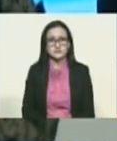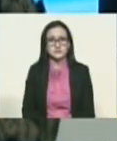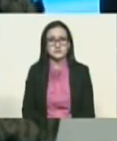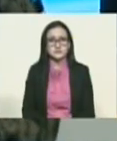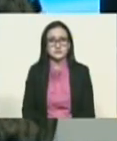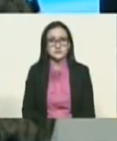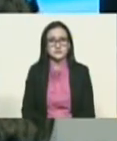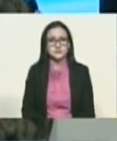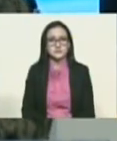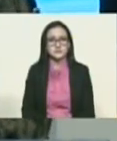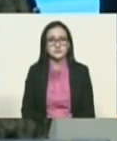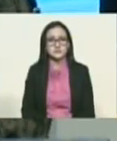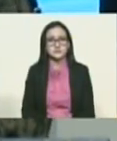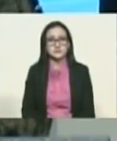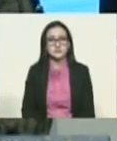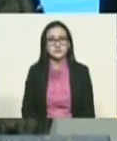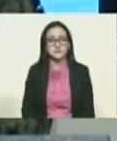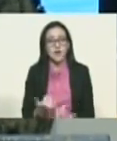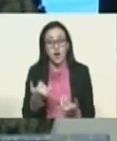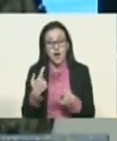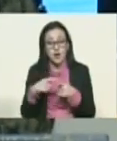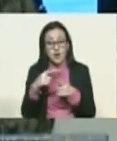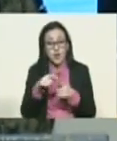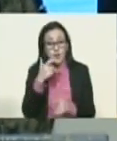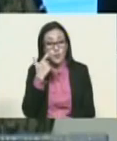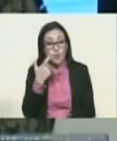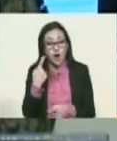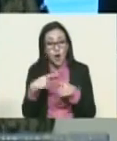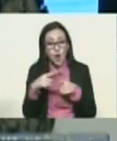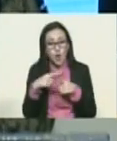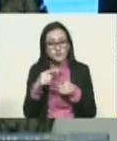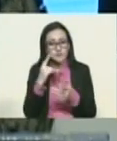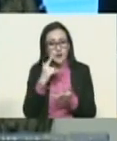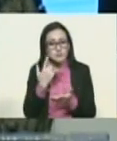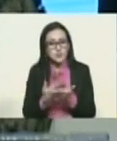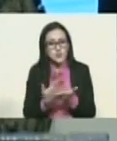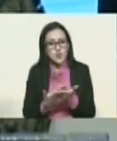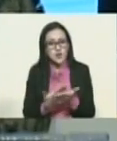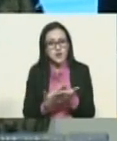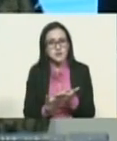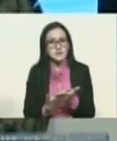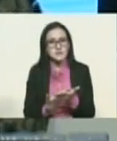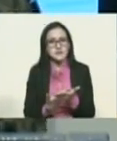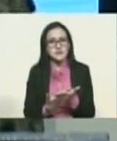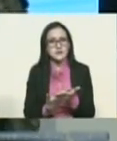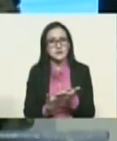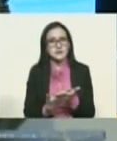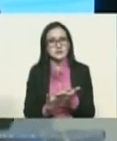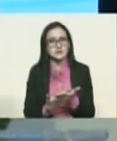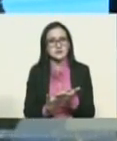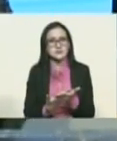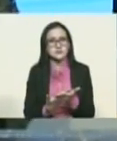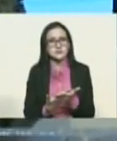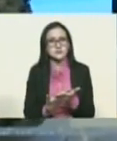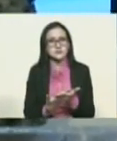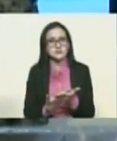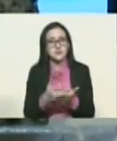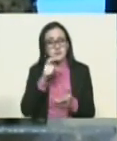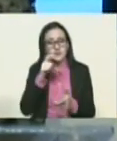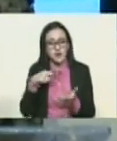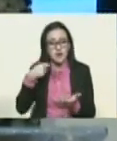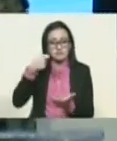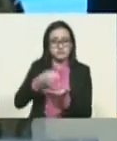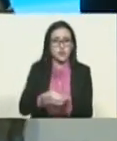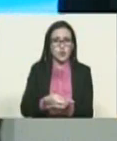otras fuentes de obtención de recursos por agotamiento o pérdida de credibilidad de los financistas